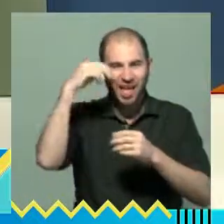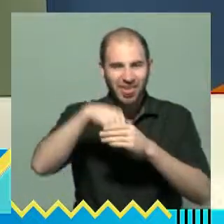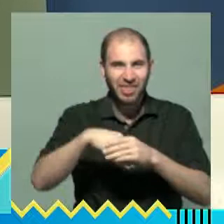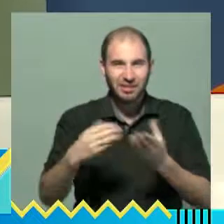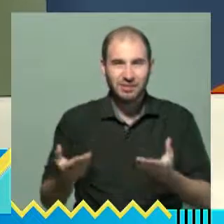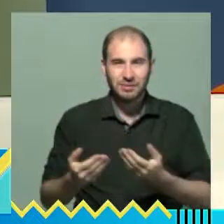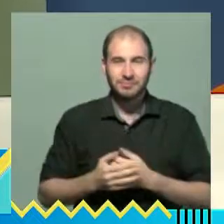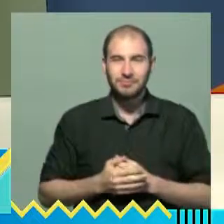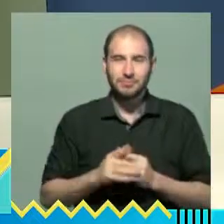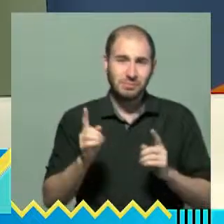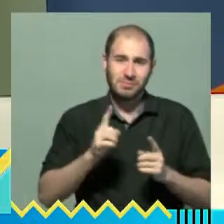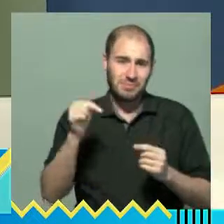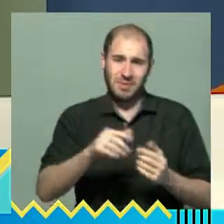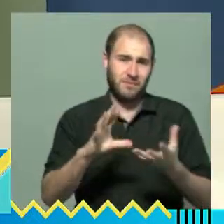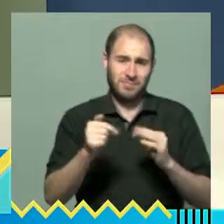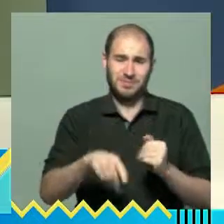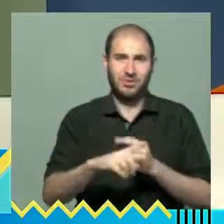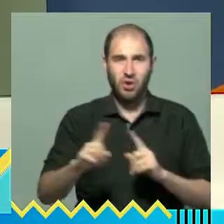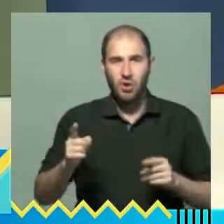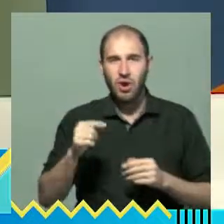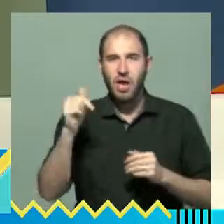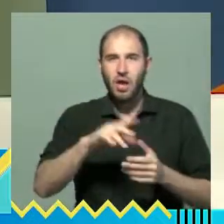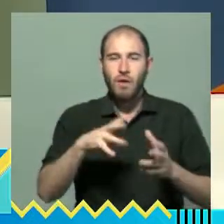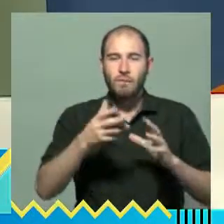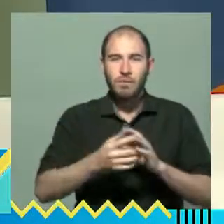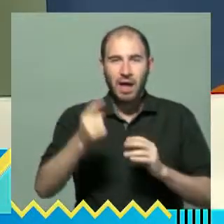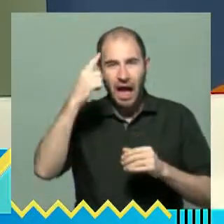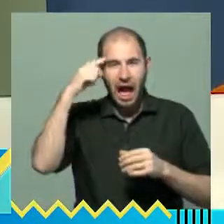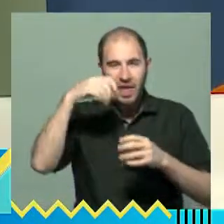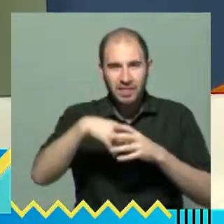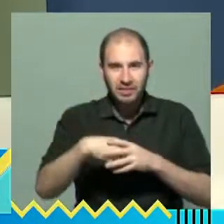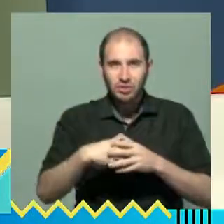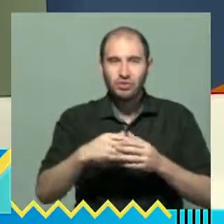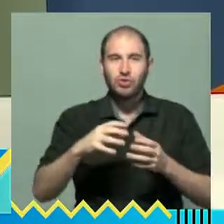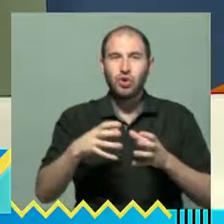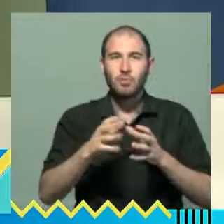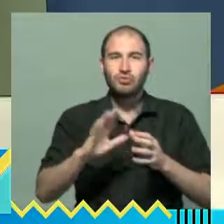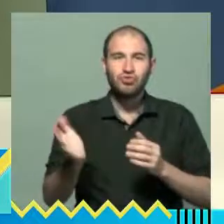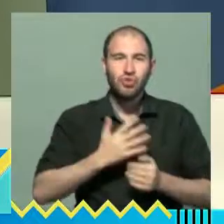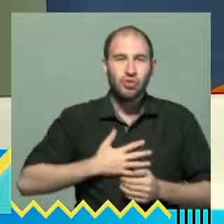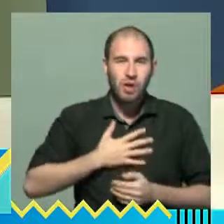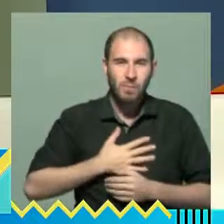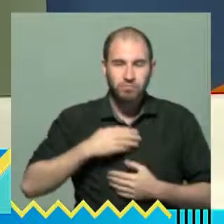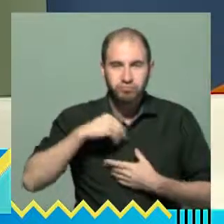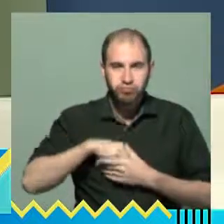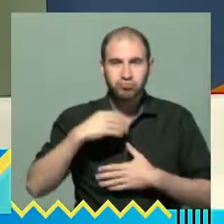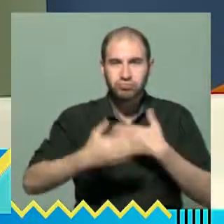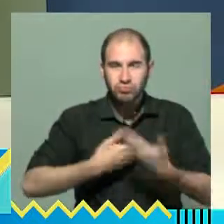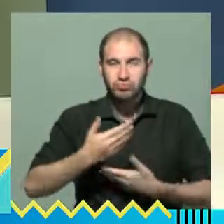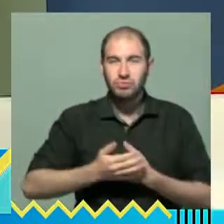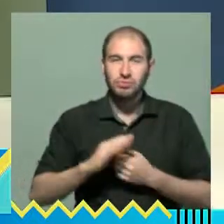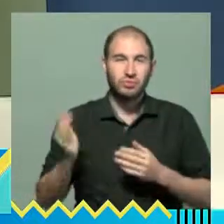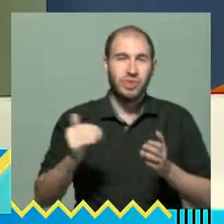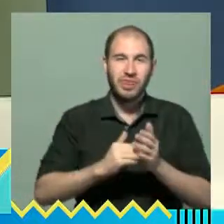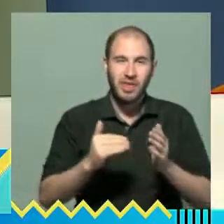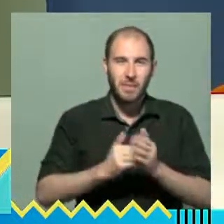mental. Y sin embargo eso no es así. Hay todo un sistema límbico que está condicionando todo un sistema hormonal del cuerpo y que ese sistema hormonal está